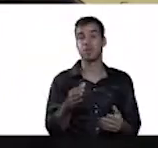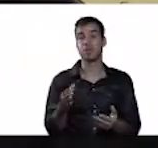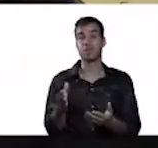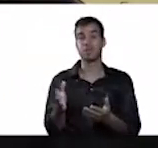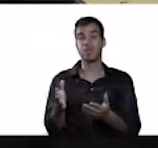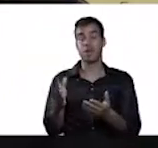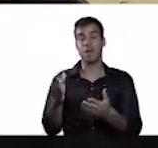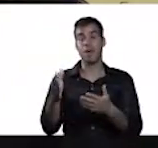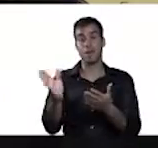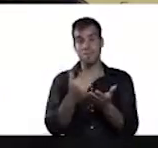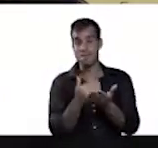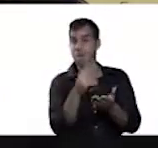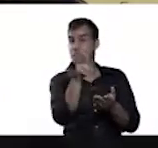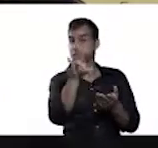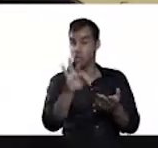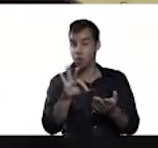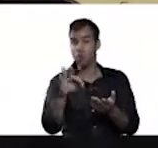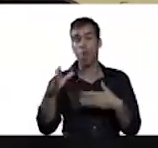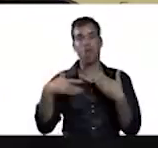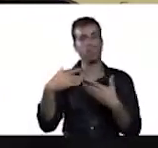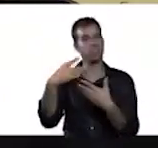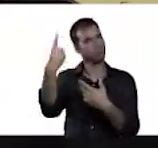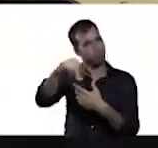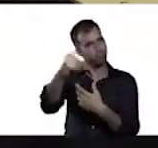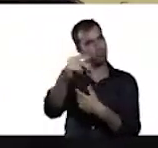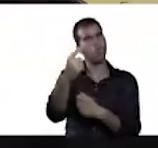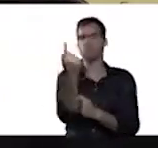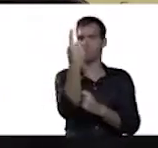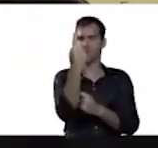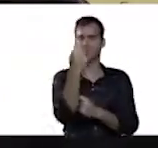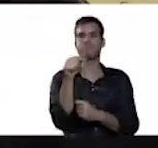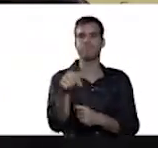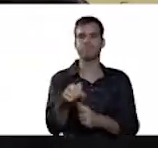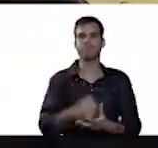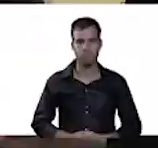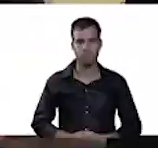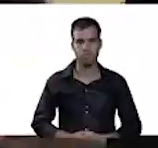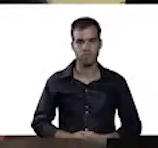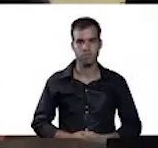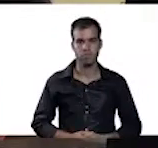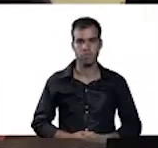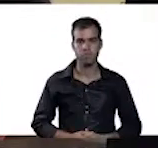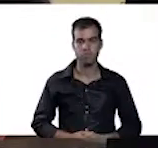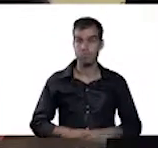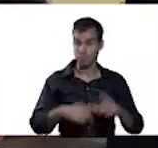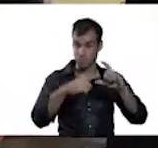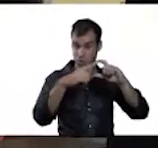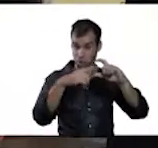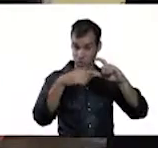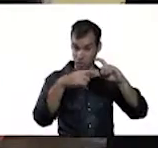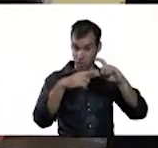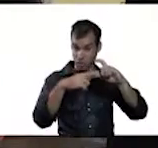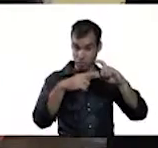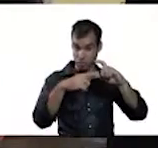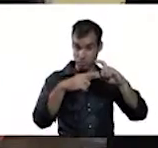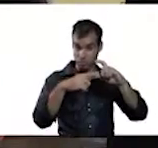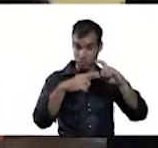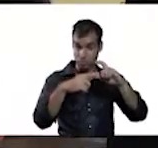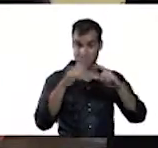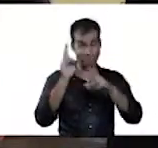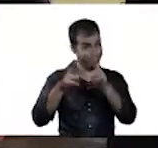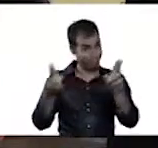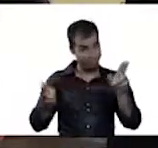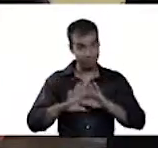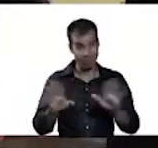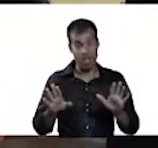28 y la actividad 1 de la página 29. Todos los contenidos orientados,